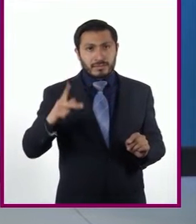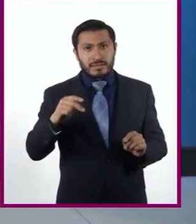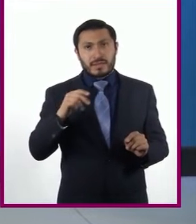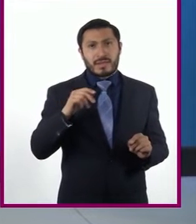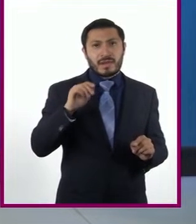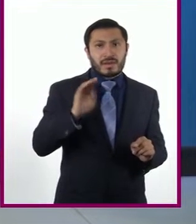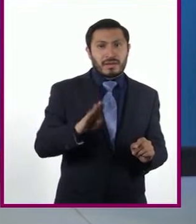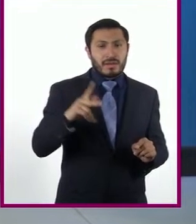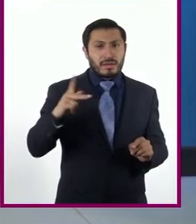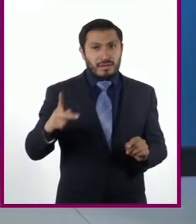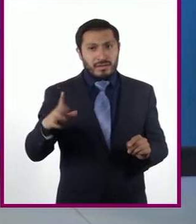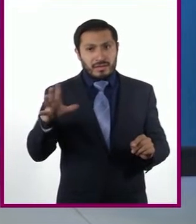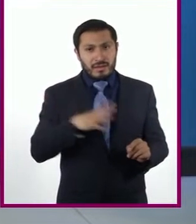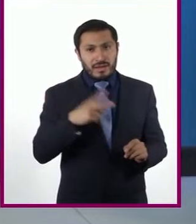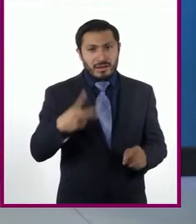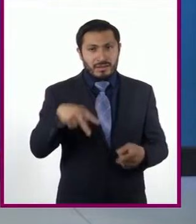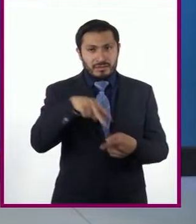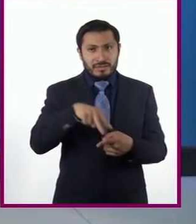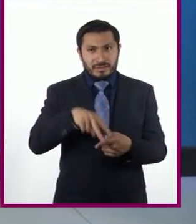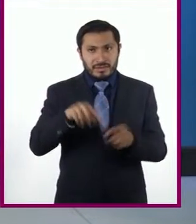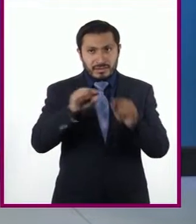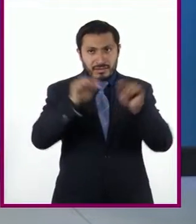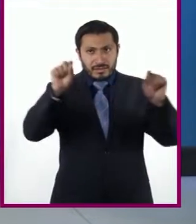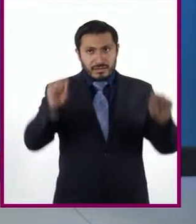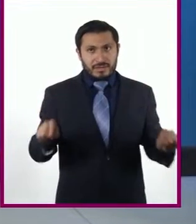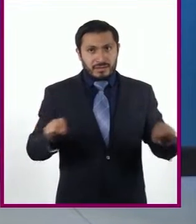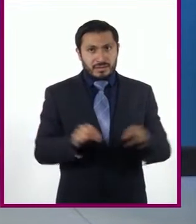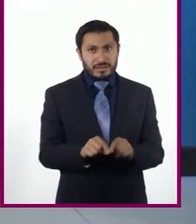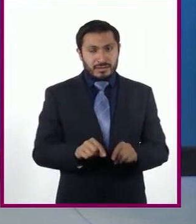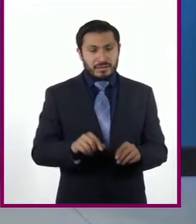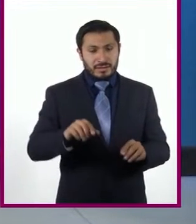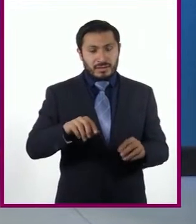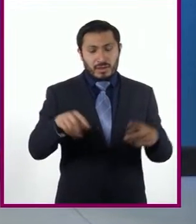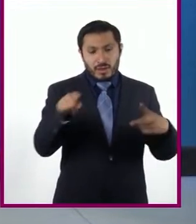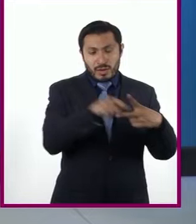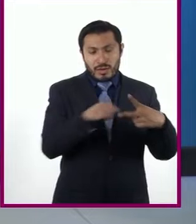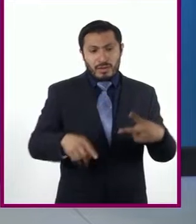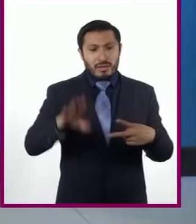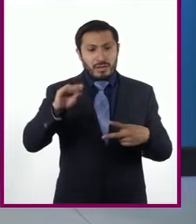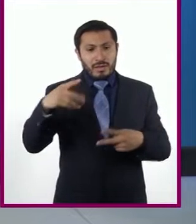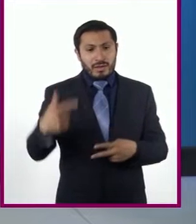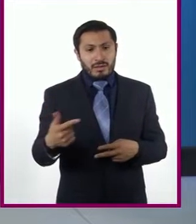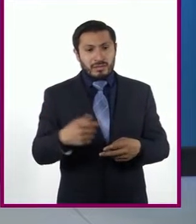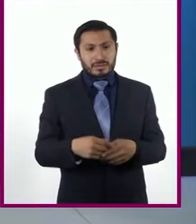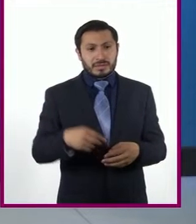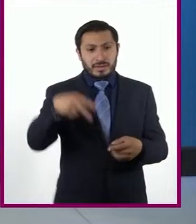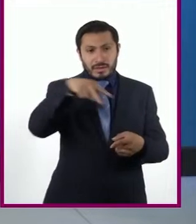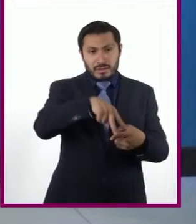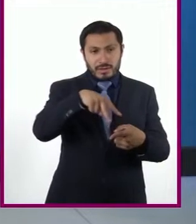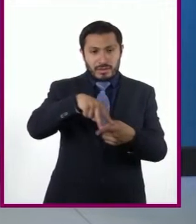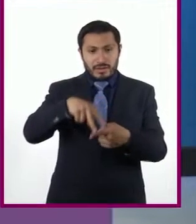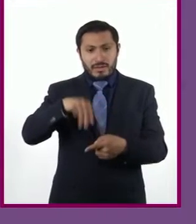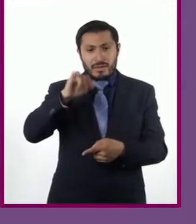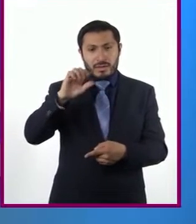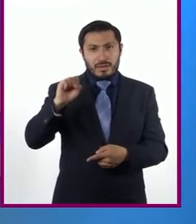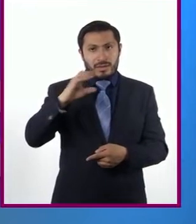BP, se forman dos triángulos rectángulos por su ángulo de 90 grados y un triángulo